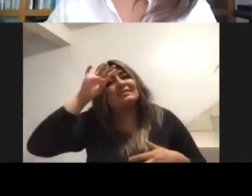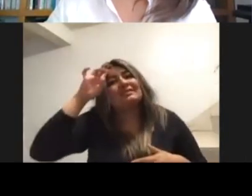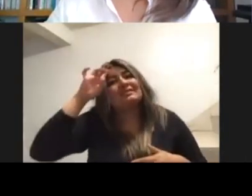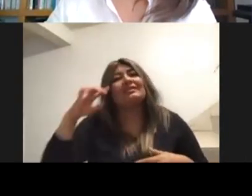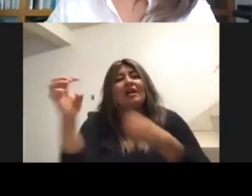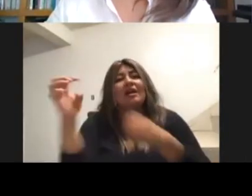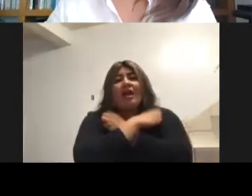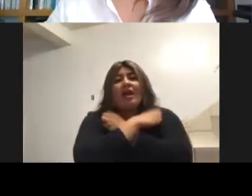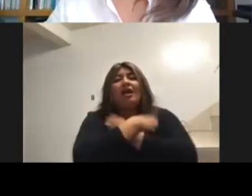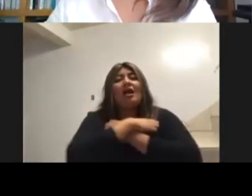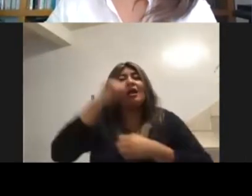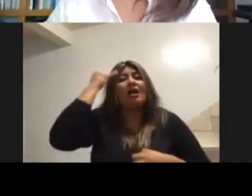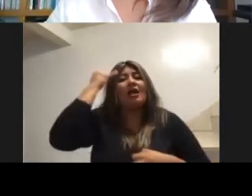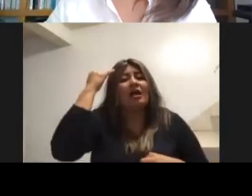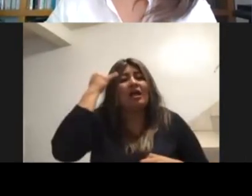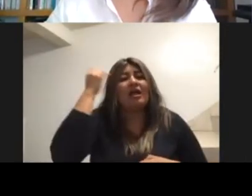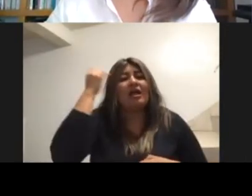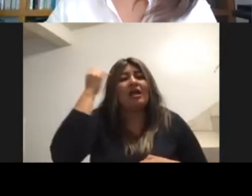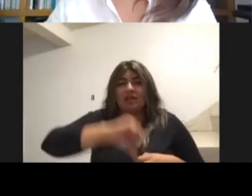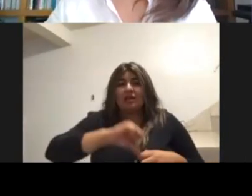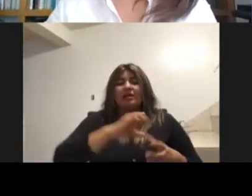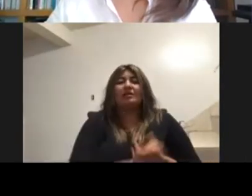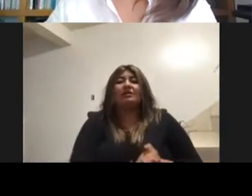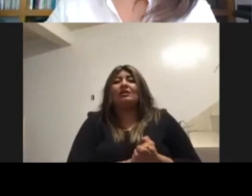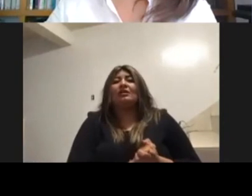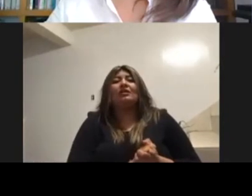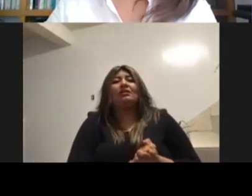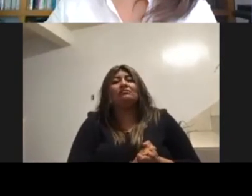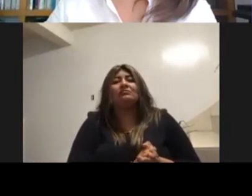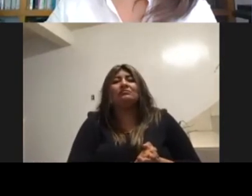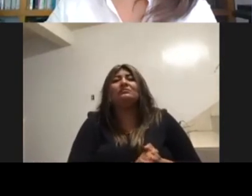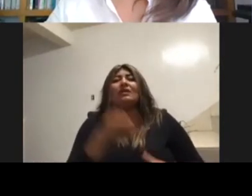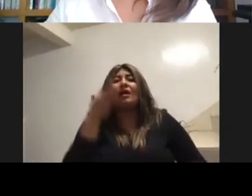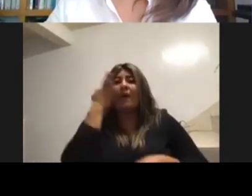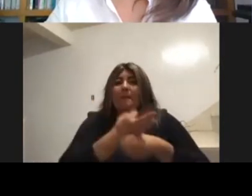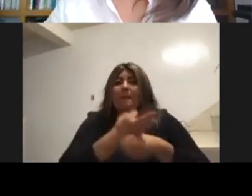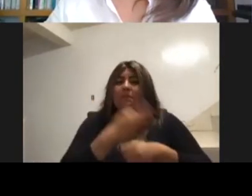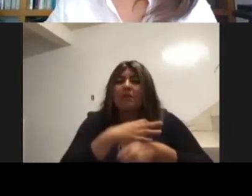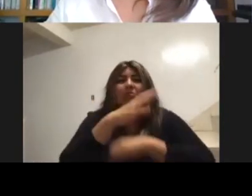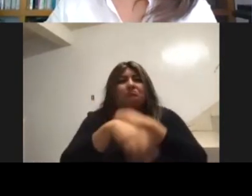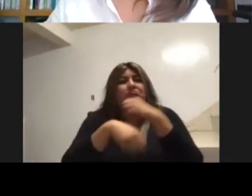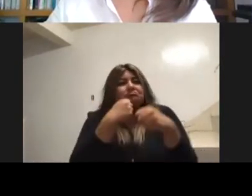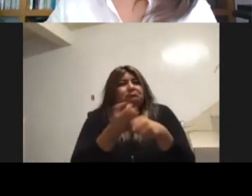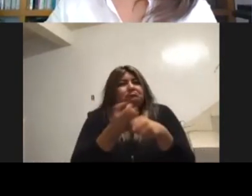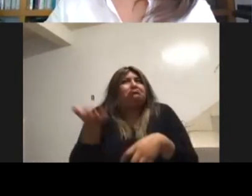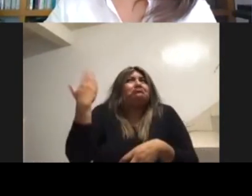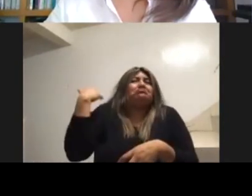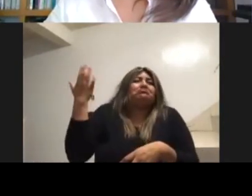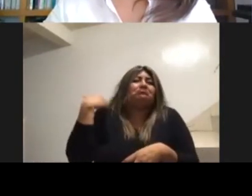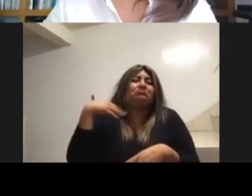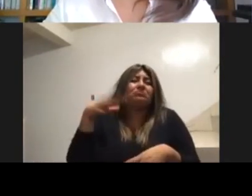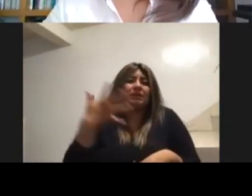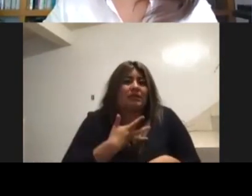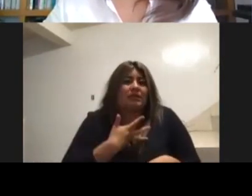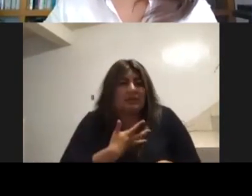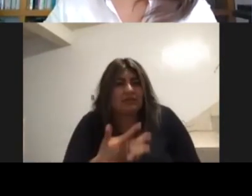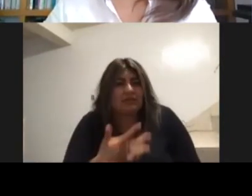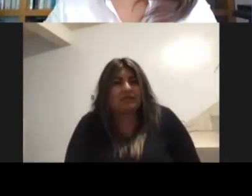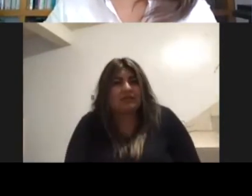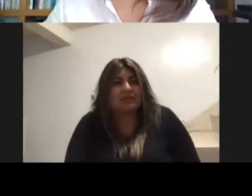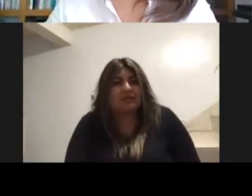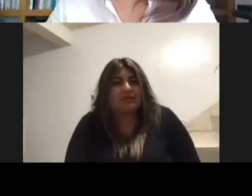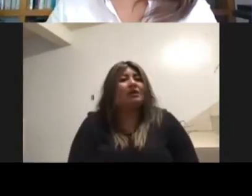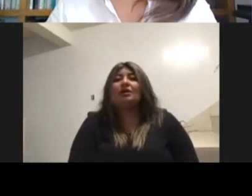indígena, como hoy o como hasta hace un par de años existía, ¿no? No digo que haya